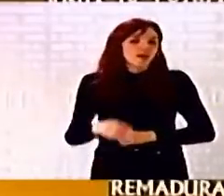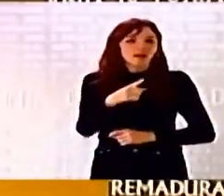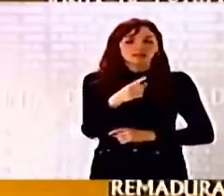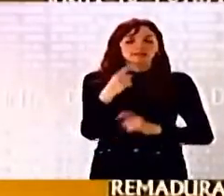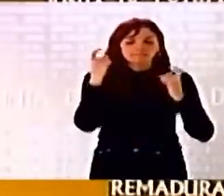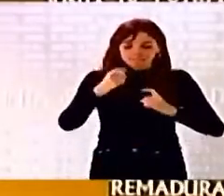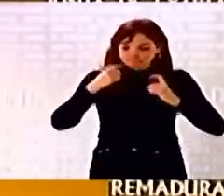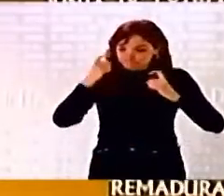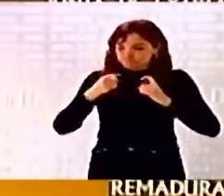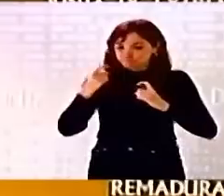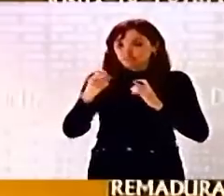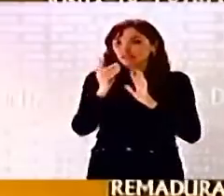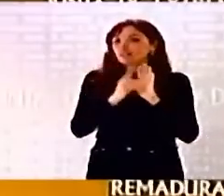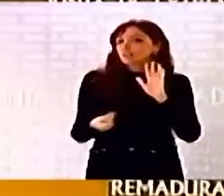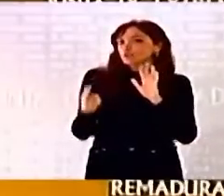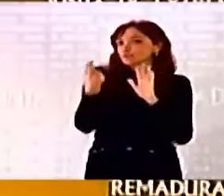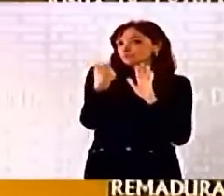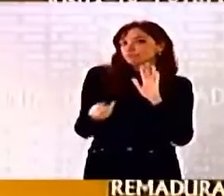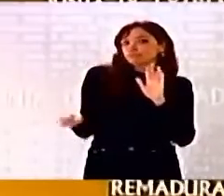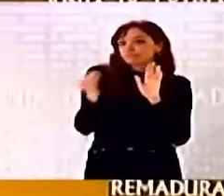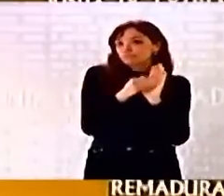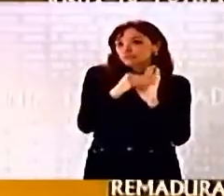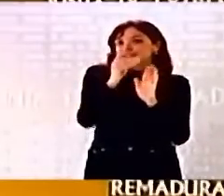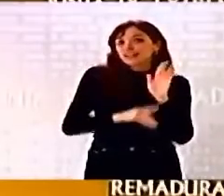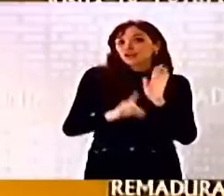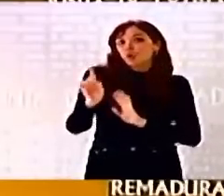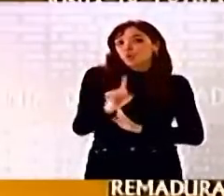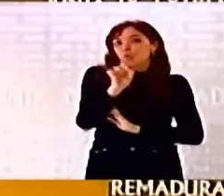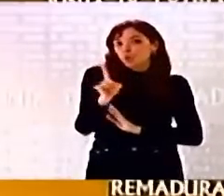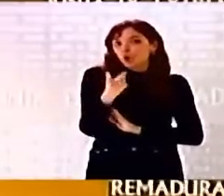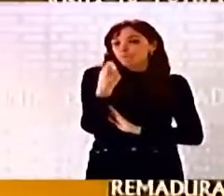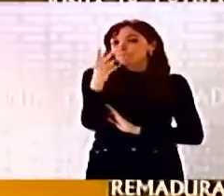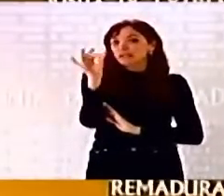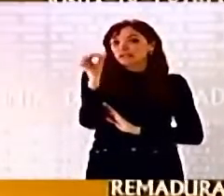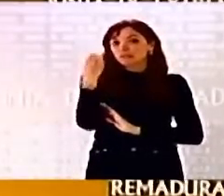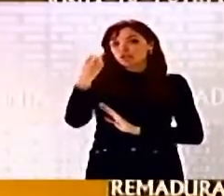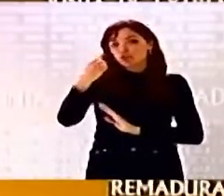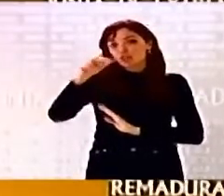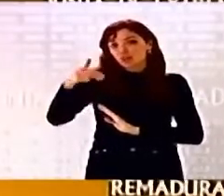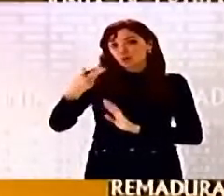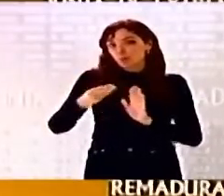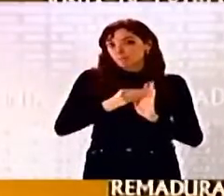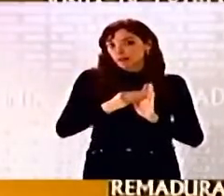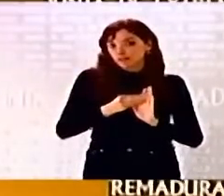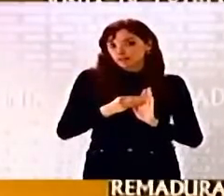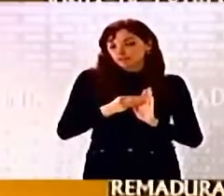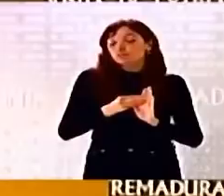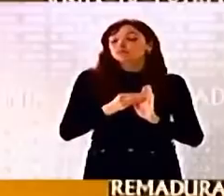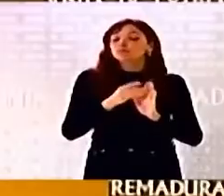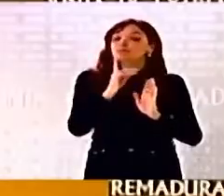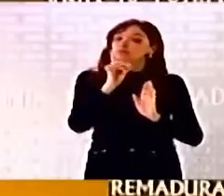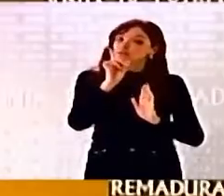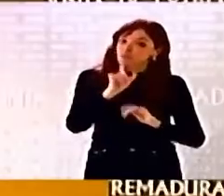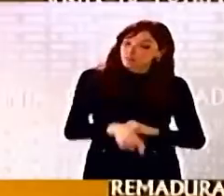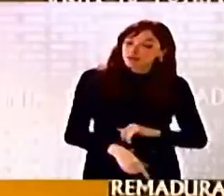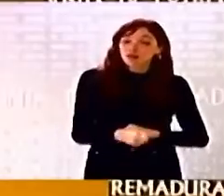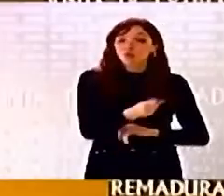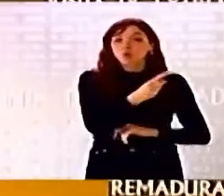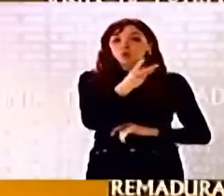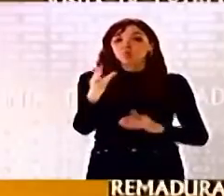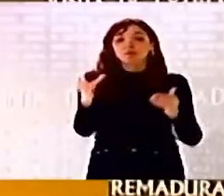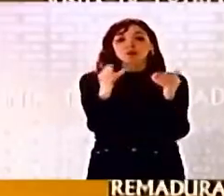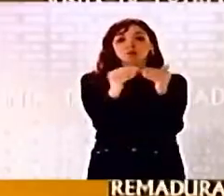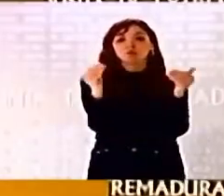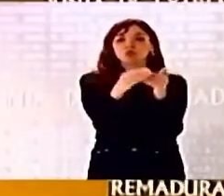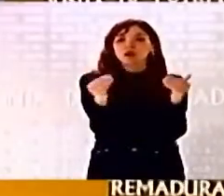incrementando ese decreto 1 en 20 millones de euros, así como incrementando el número de